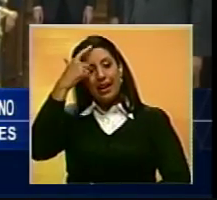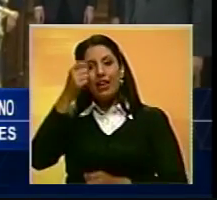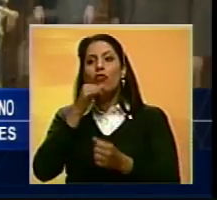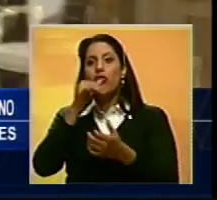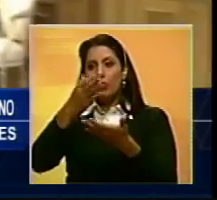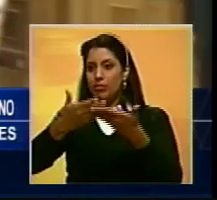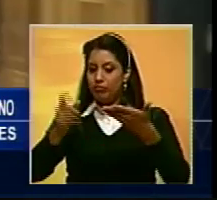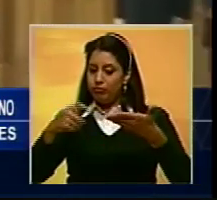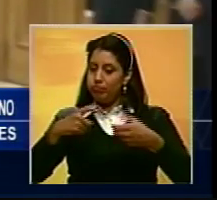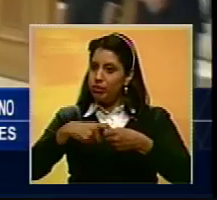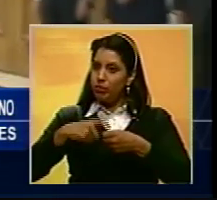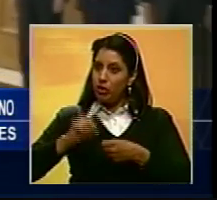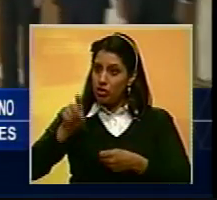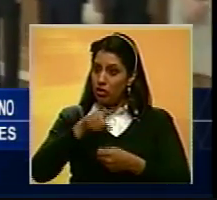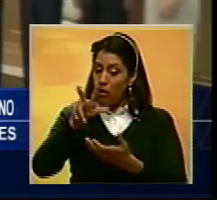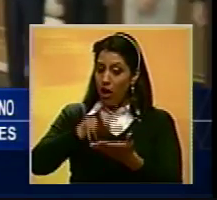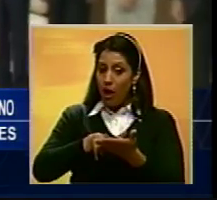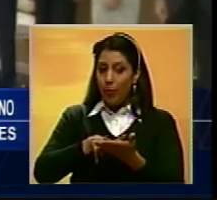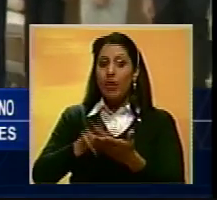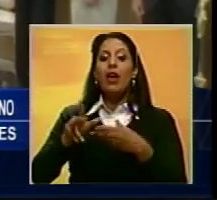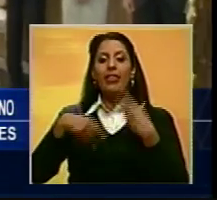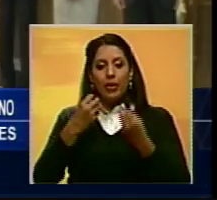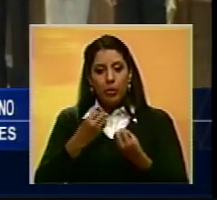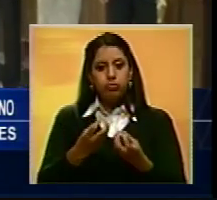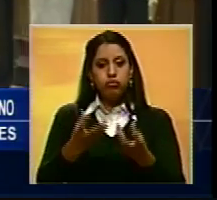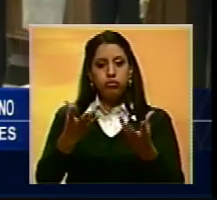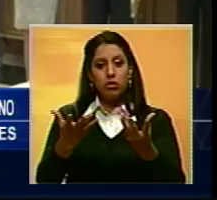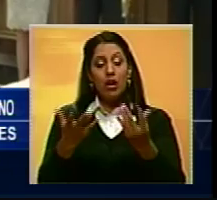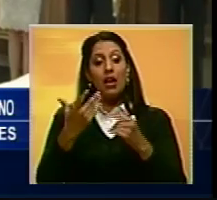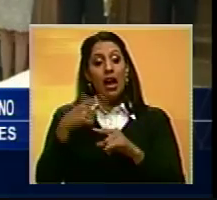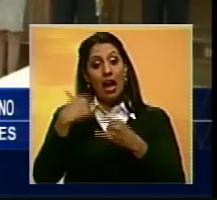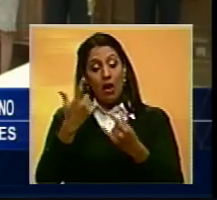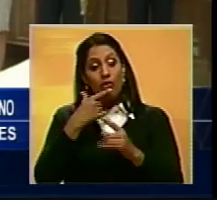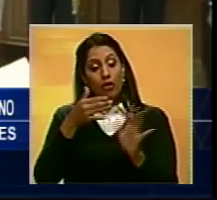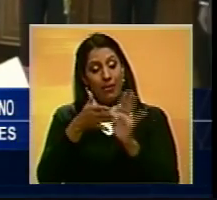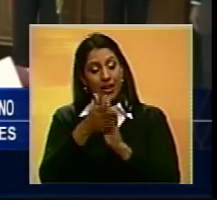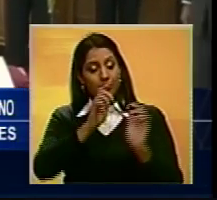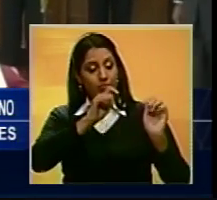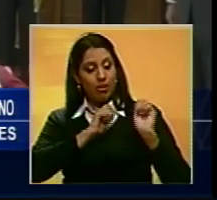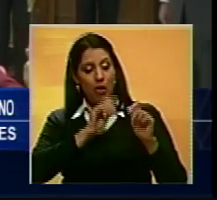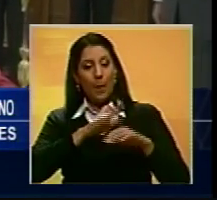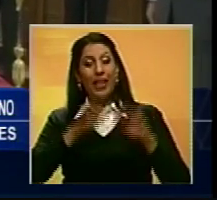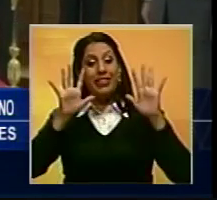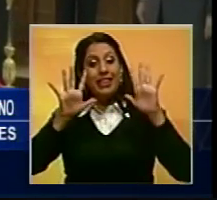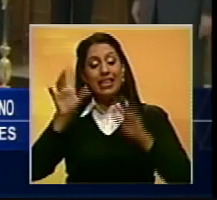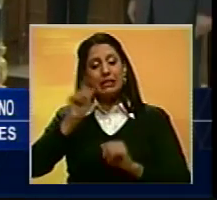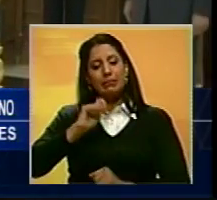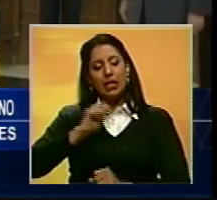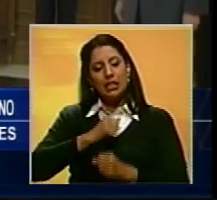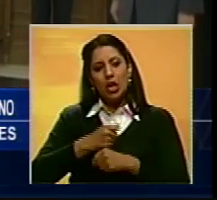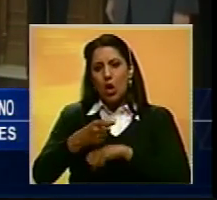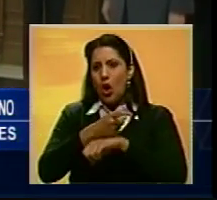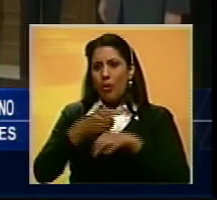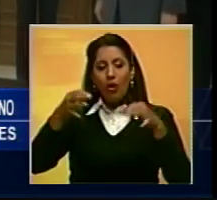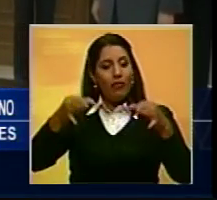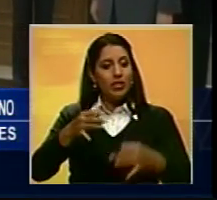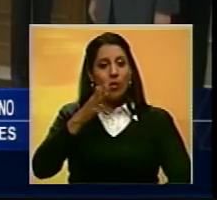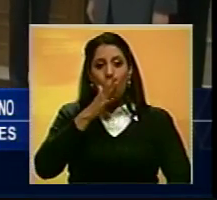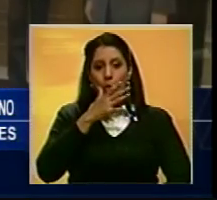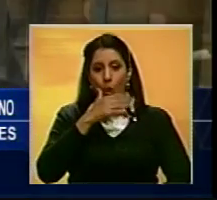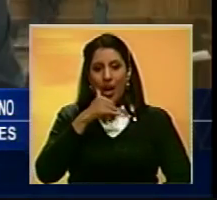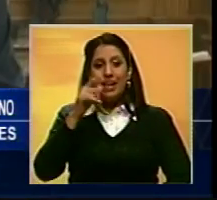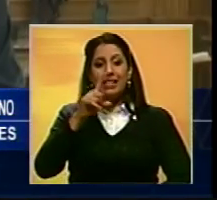sobre las asignaciones antes de hacerlas públicas. Rajoy asume el cargo tras 10 meses sin gobierno oficial,